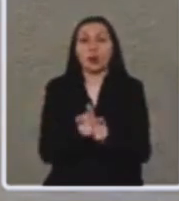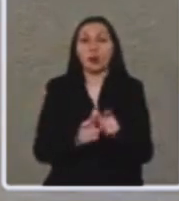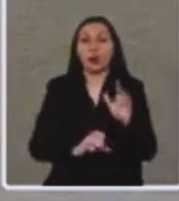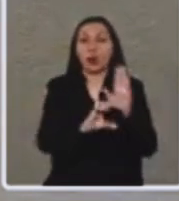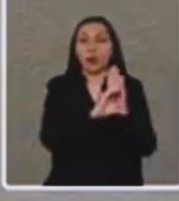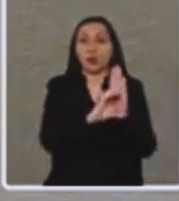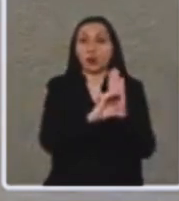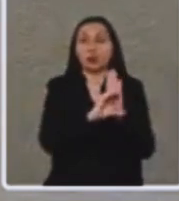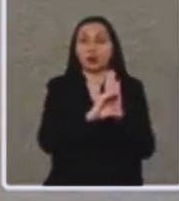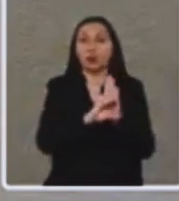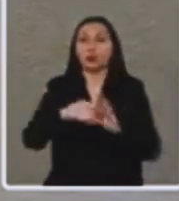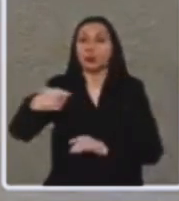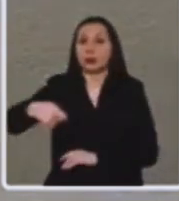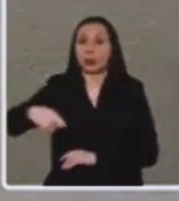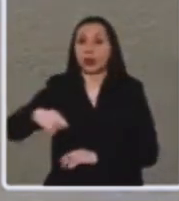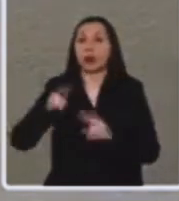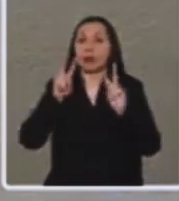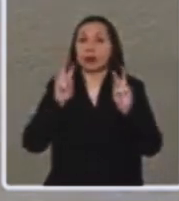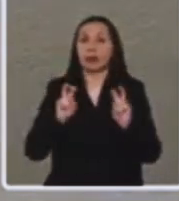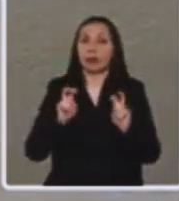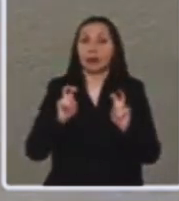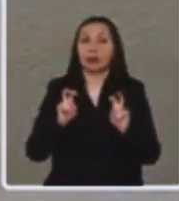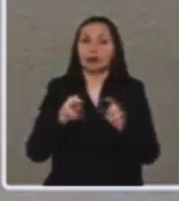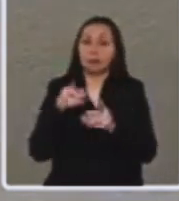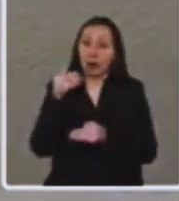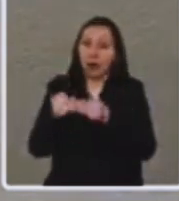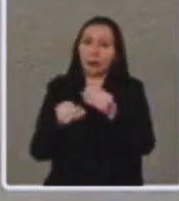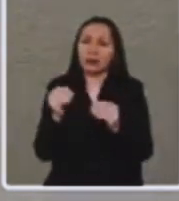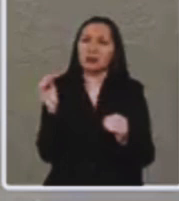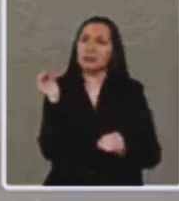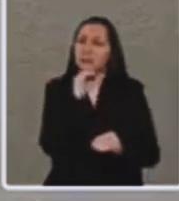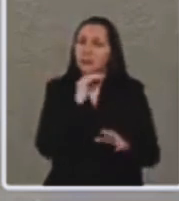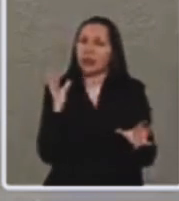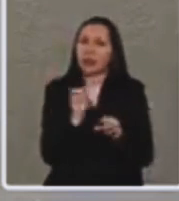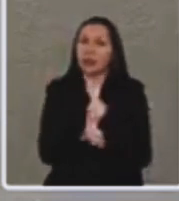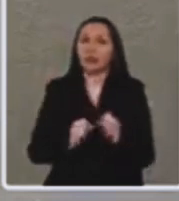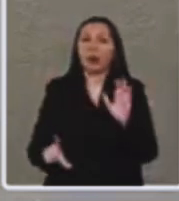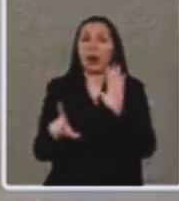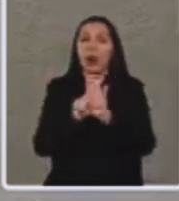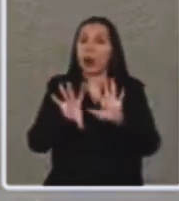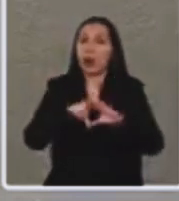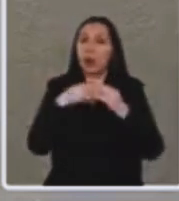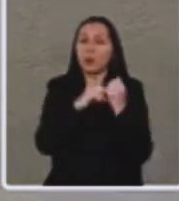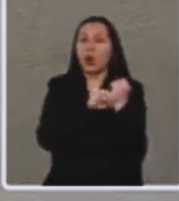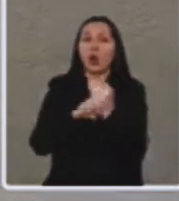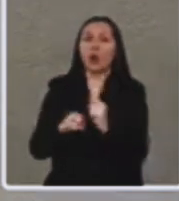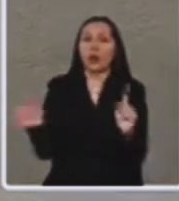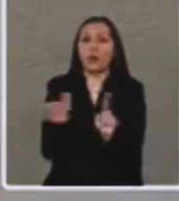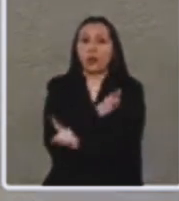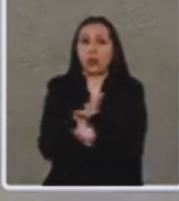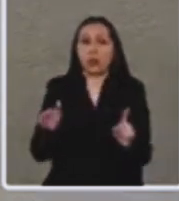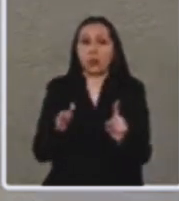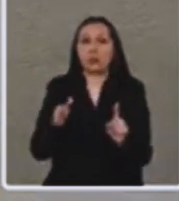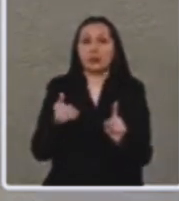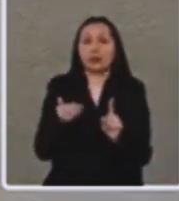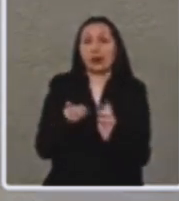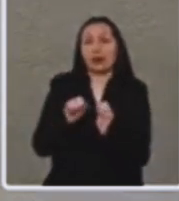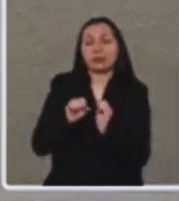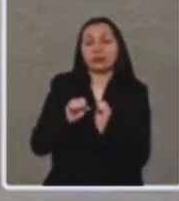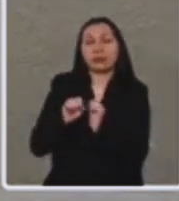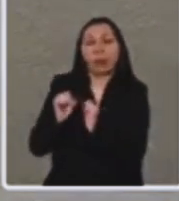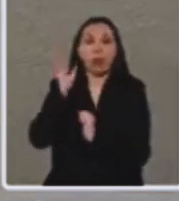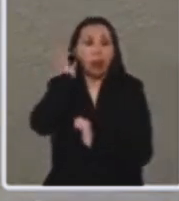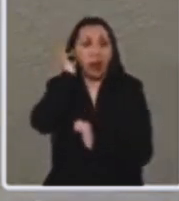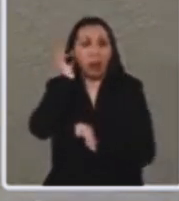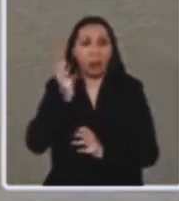Senado, el avanzar más rápidamente en la ley integral contra la violencia hacia la mujer, que